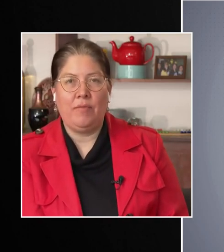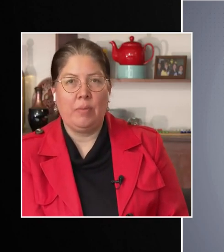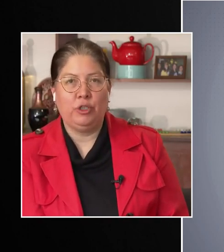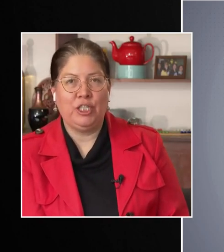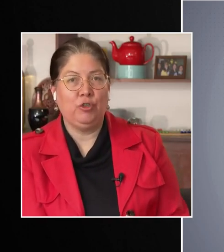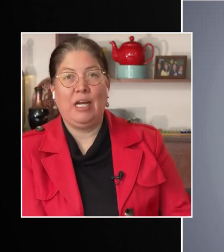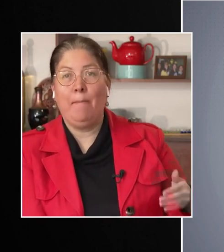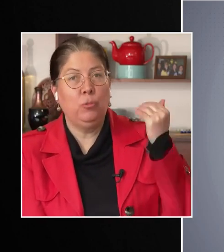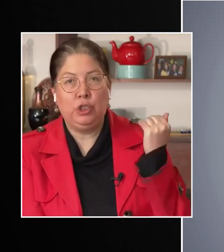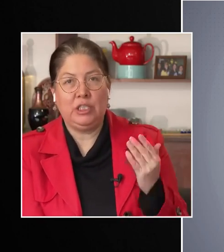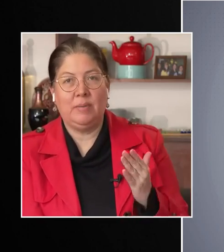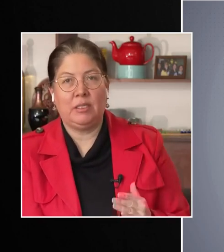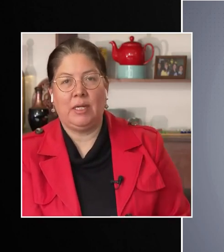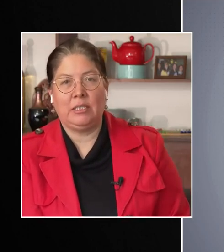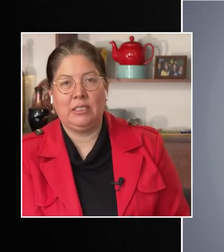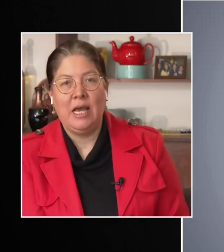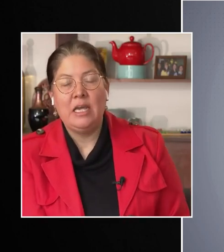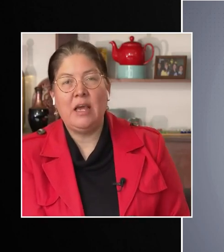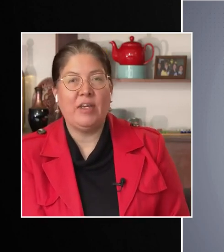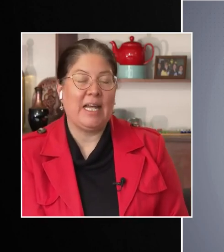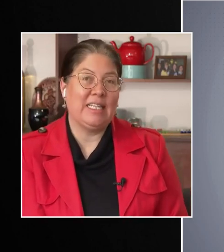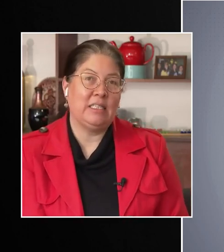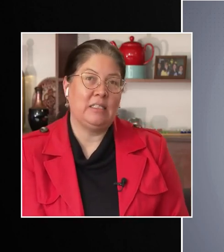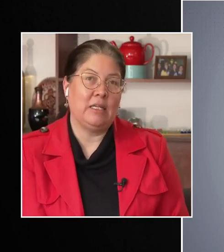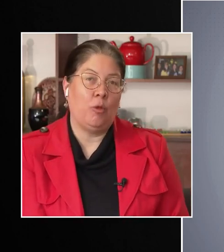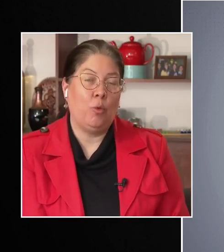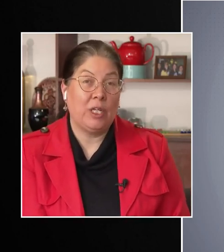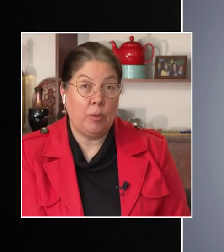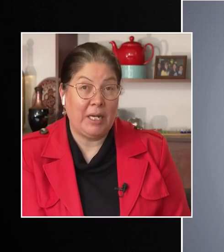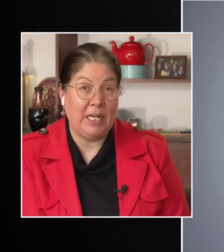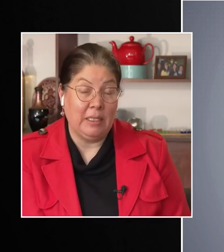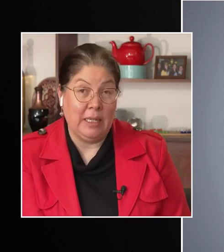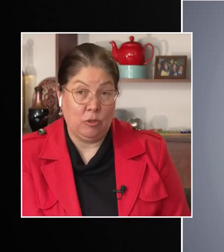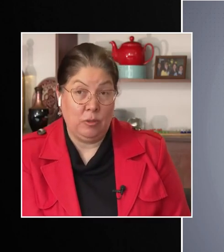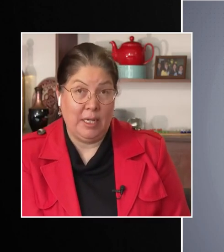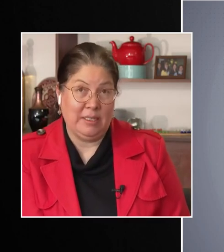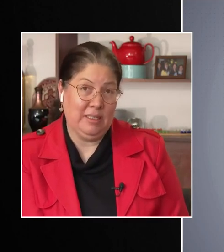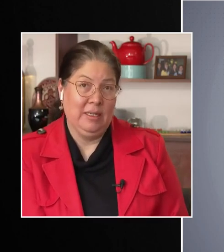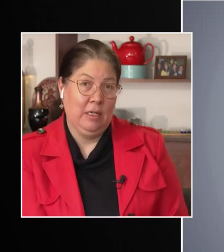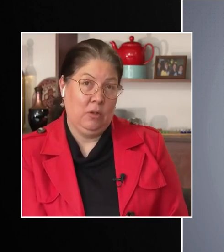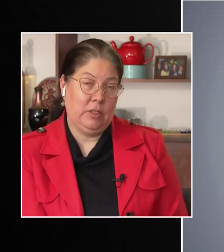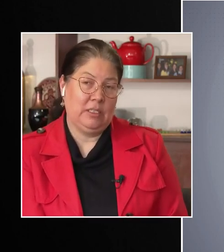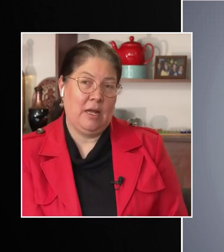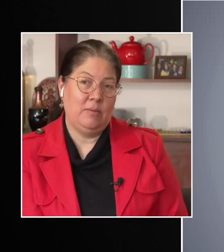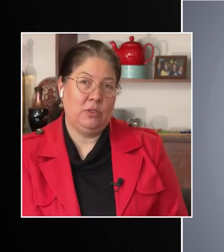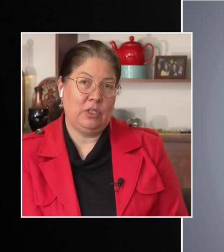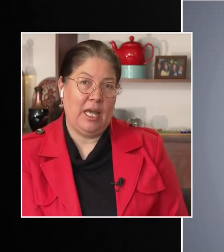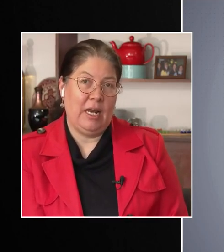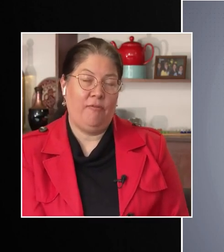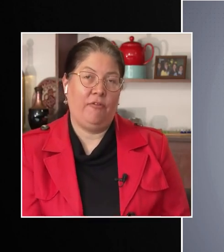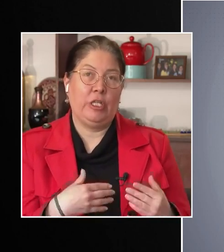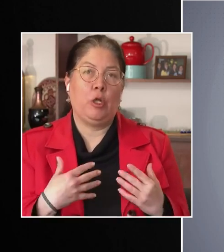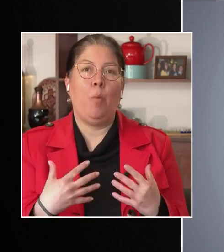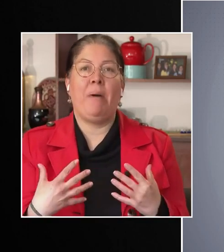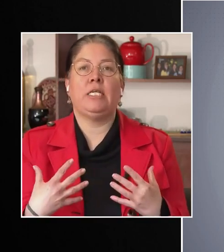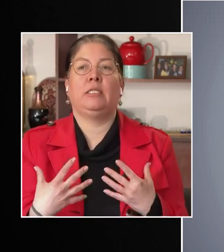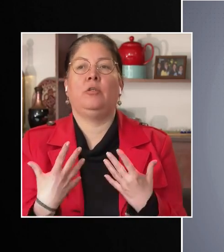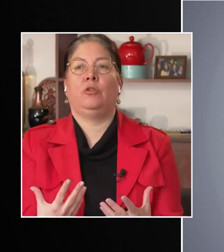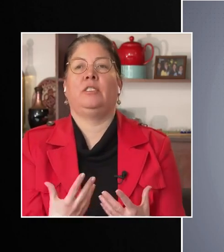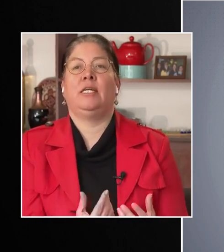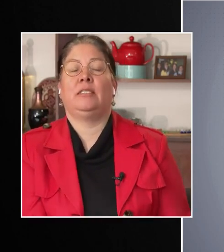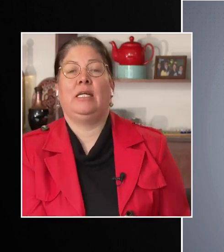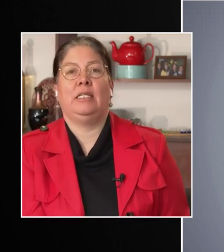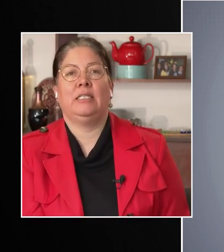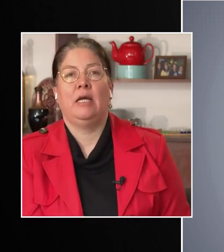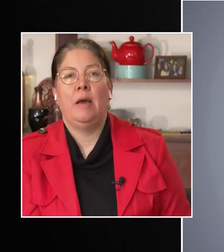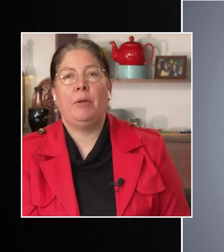eso habíamos hecho ya muchísimas marchas y habían asesinado 4 precandidatos más. Lo que estábamos era frente a un país que